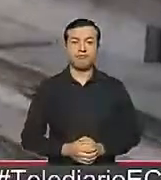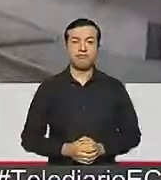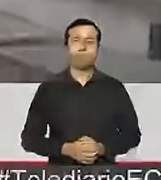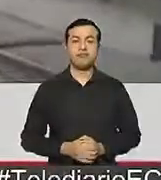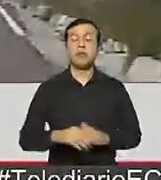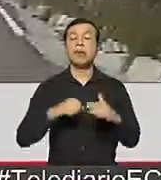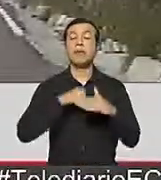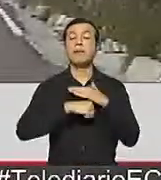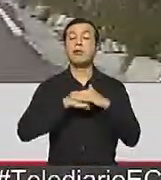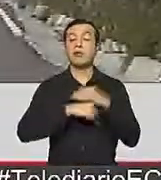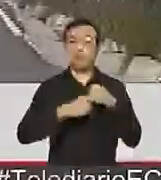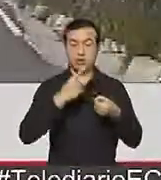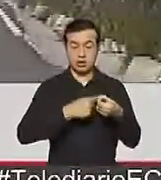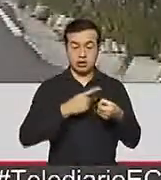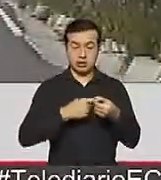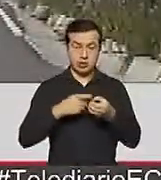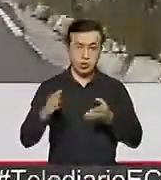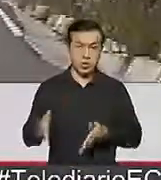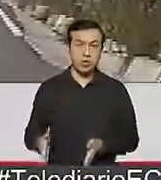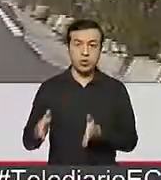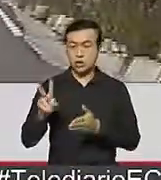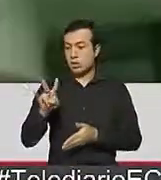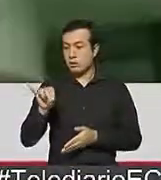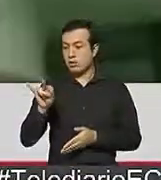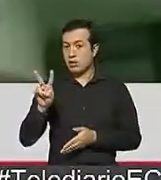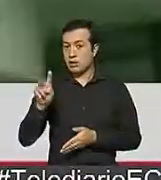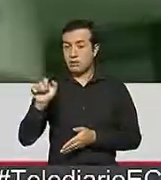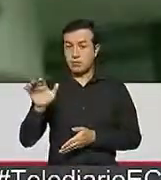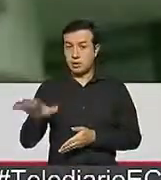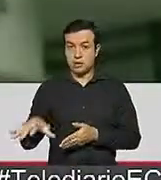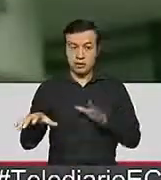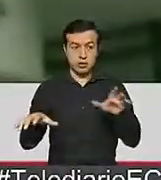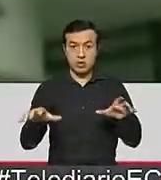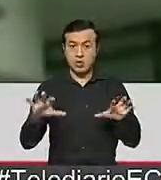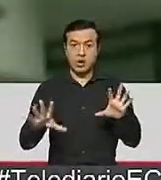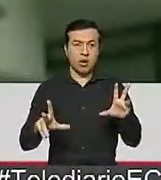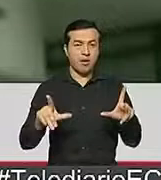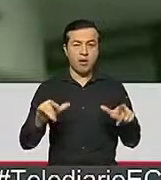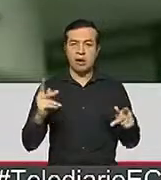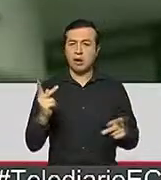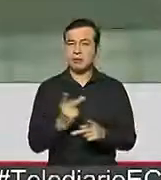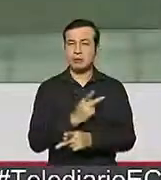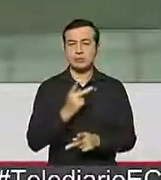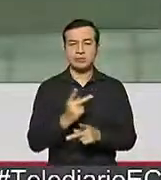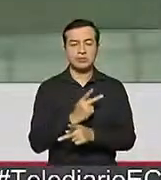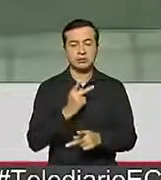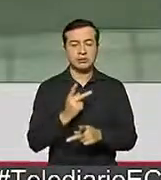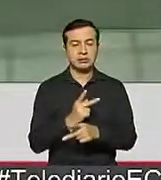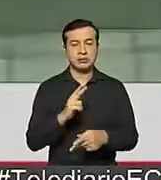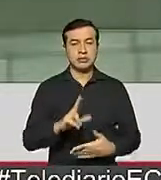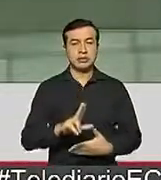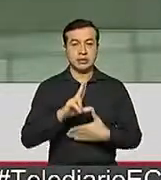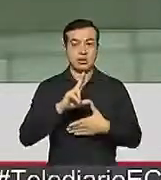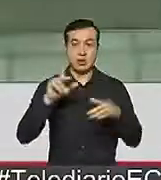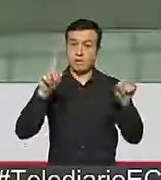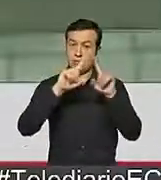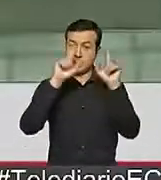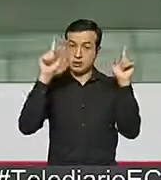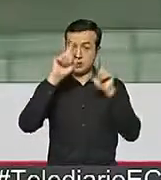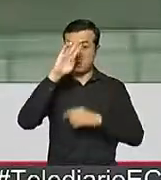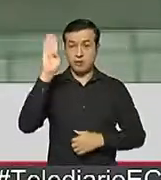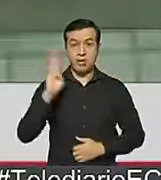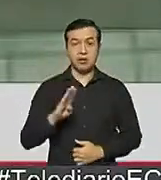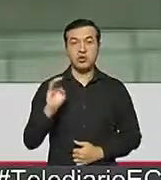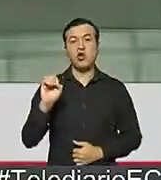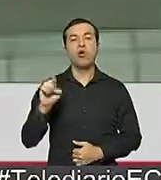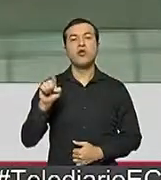El Metro de Quito y la Ruta Viva se sumaron a las obras que formaron parte de la mayor trama de corrupción ejecutada en los países de la región por la constructora brasileña Odebrecht,